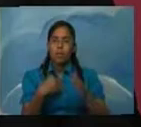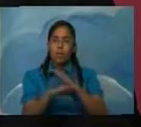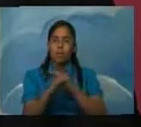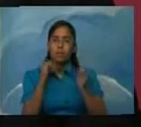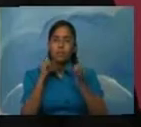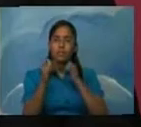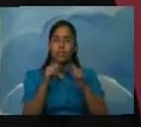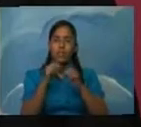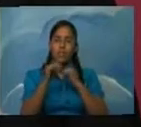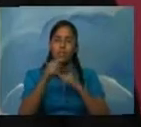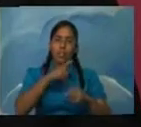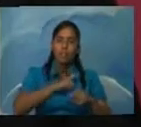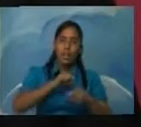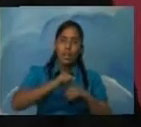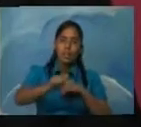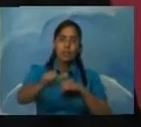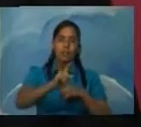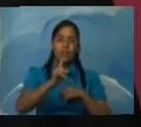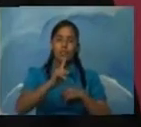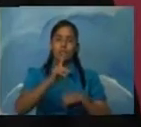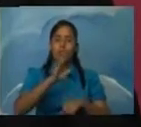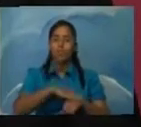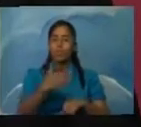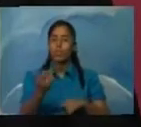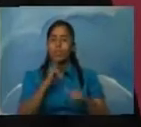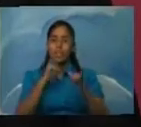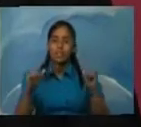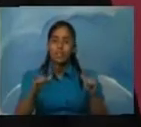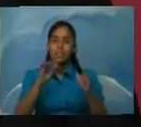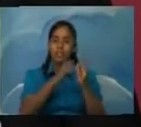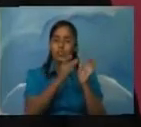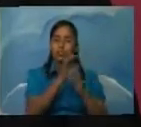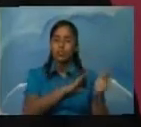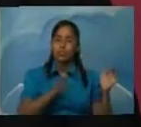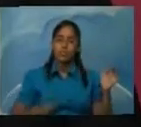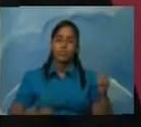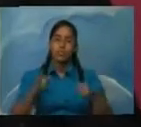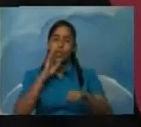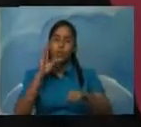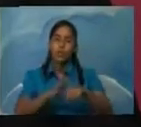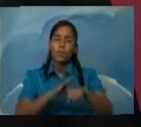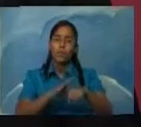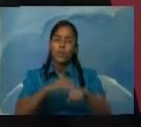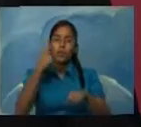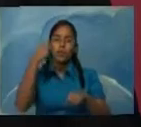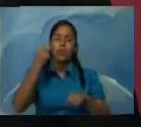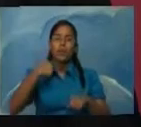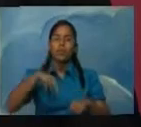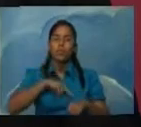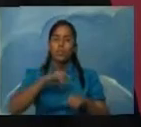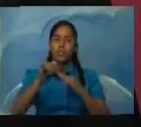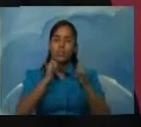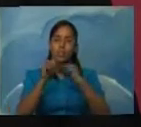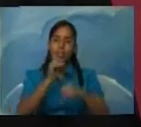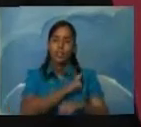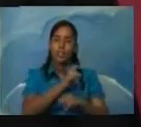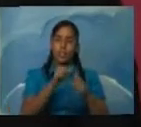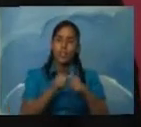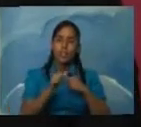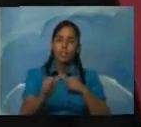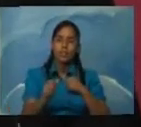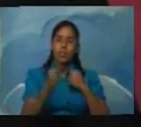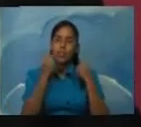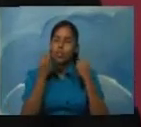la semana. No, porque ya en el Mesías se cumplió para nosotros esta fiesta de la semana. ¿Cómo?